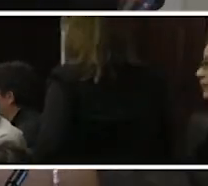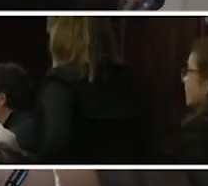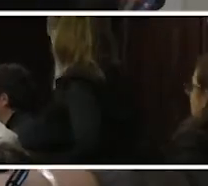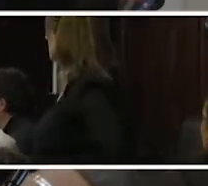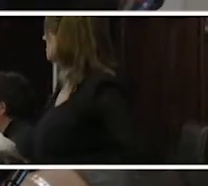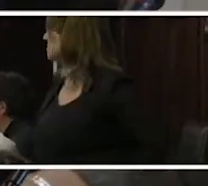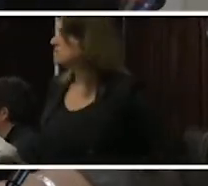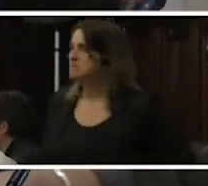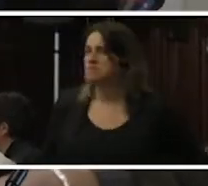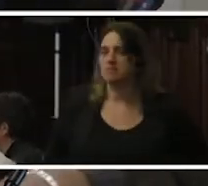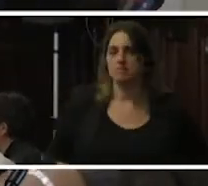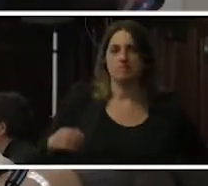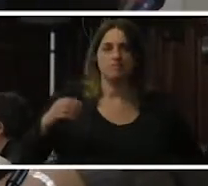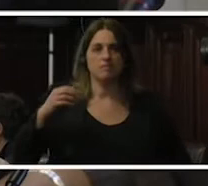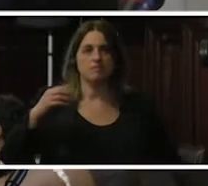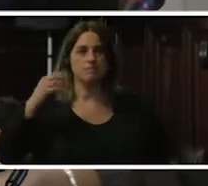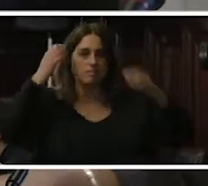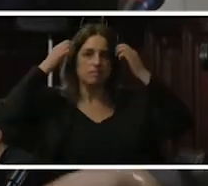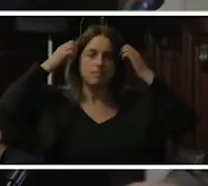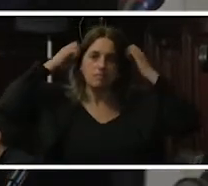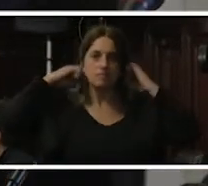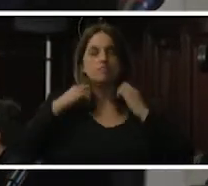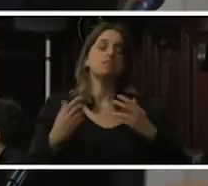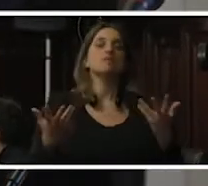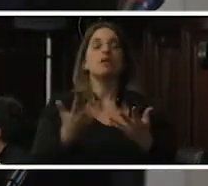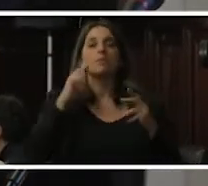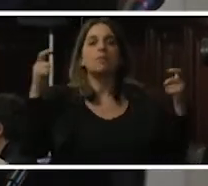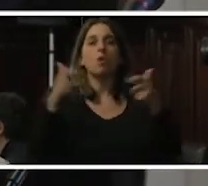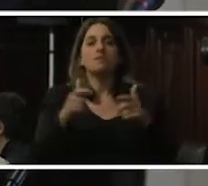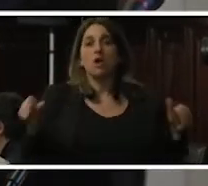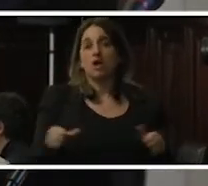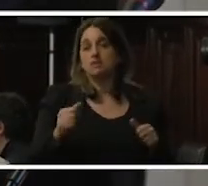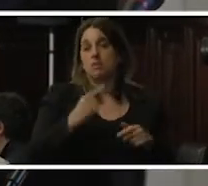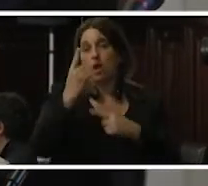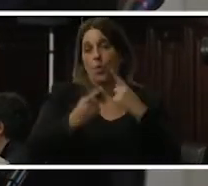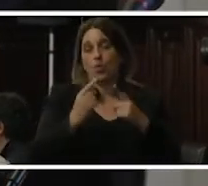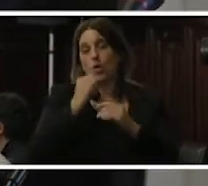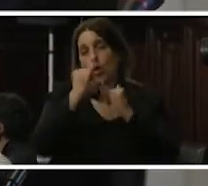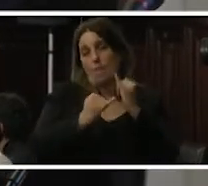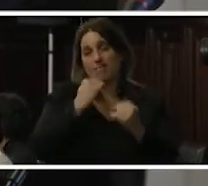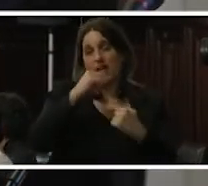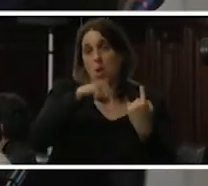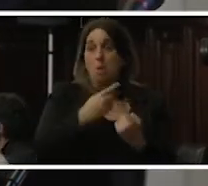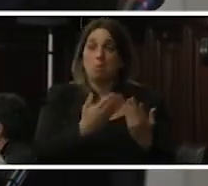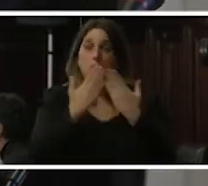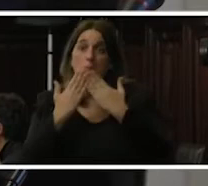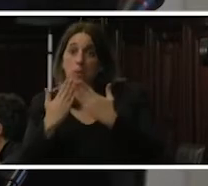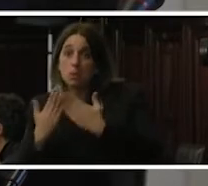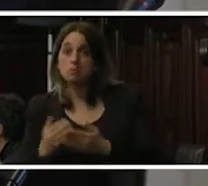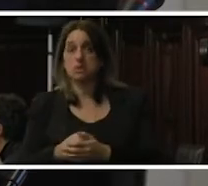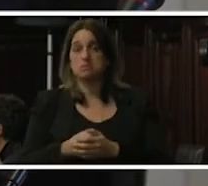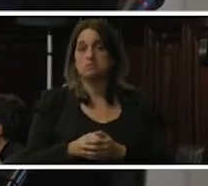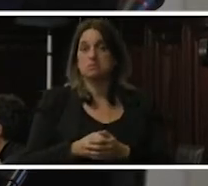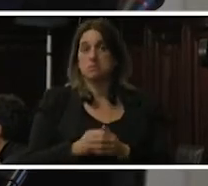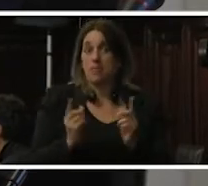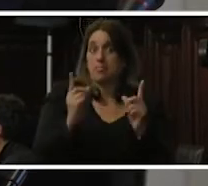ahora nosotros por parte de la comisión haremos algún tipo de comentario o pregunta. Yo creo que sí,